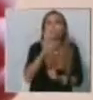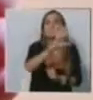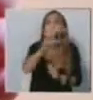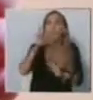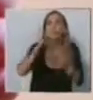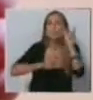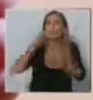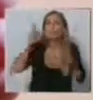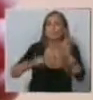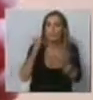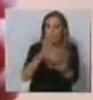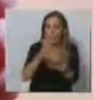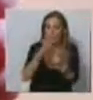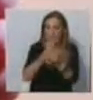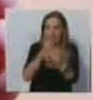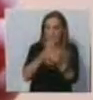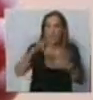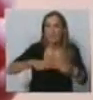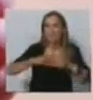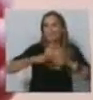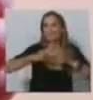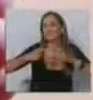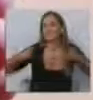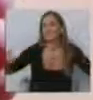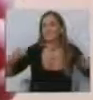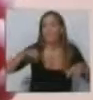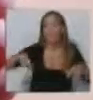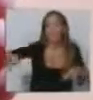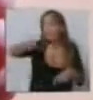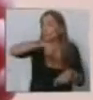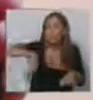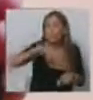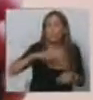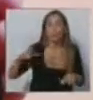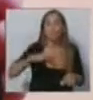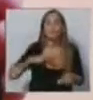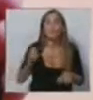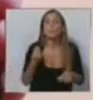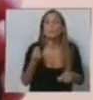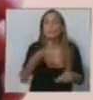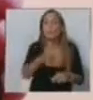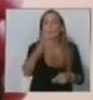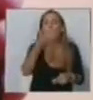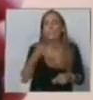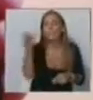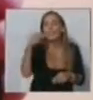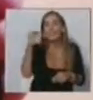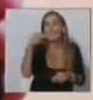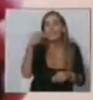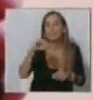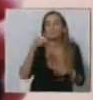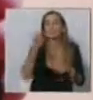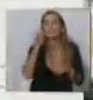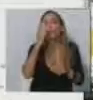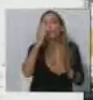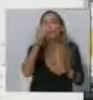empleados, los cuales ahora pasan a ser todos millonarios, porque le pagaron en concepto de bonos y acciones para los